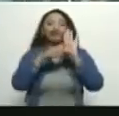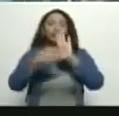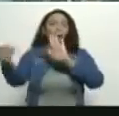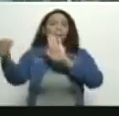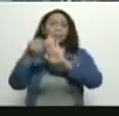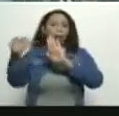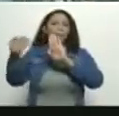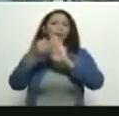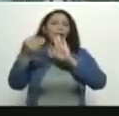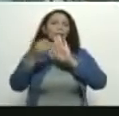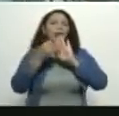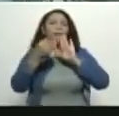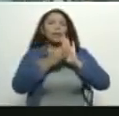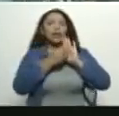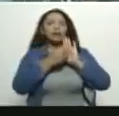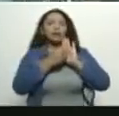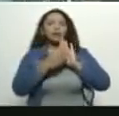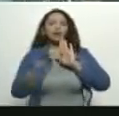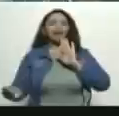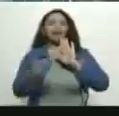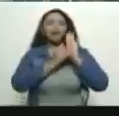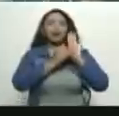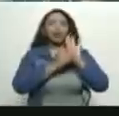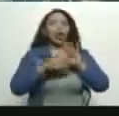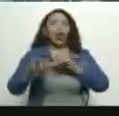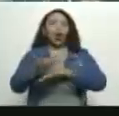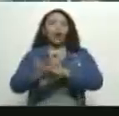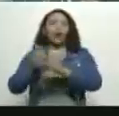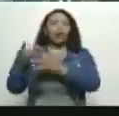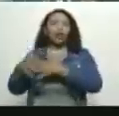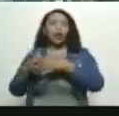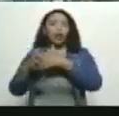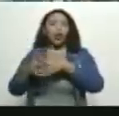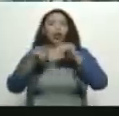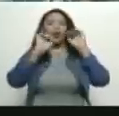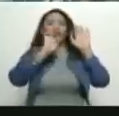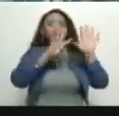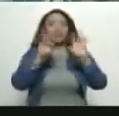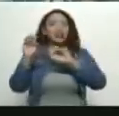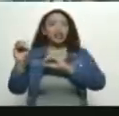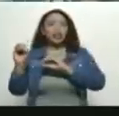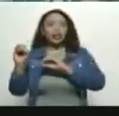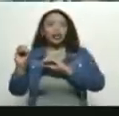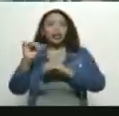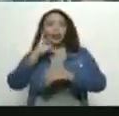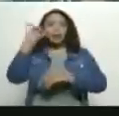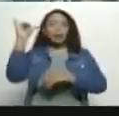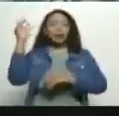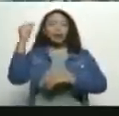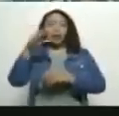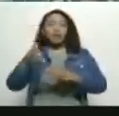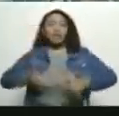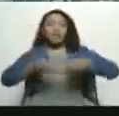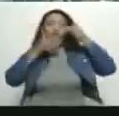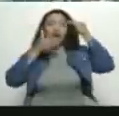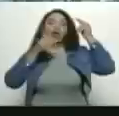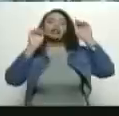coercitivas unilaterales impuestas sobre Venezuela, más de 900. Además, ha denunciado el secuestro de